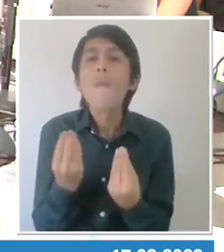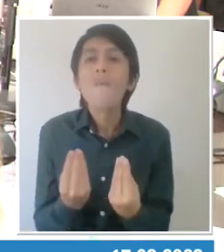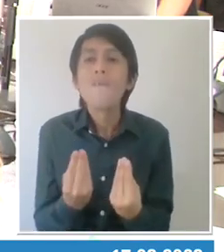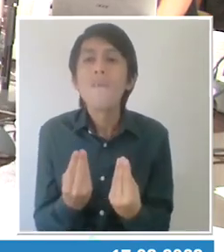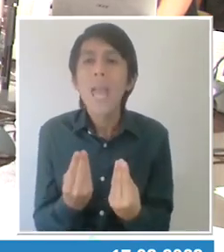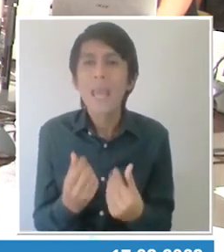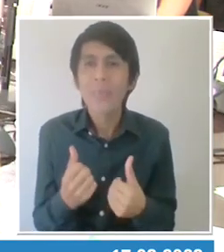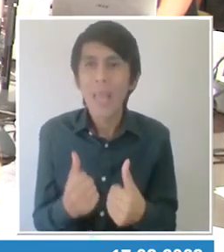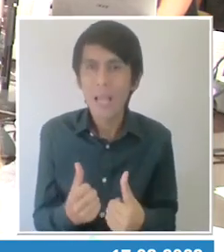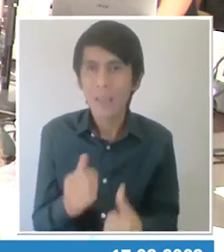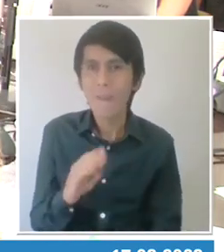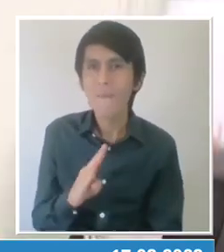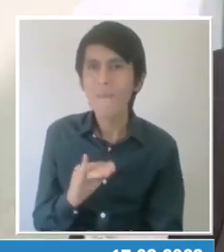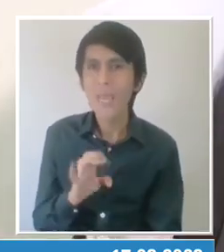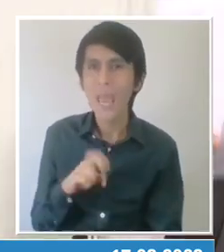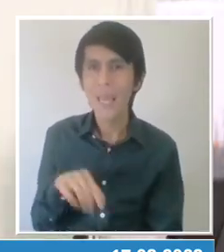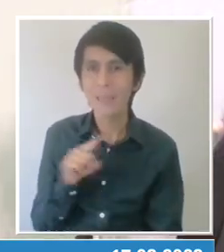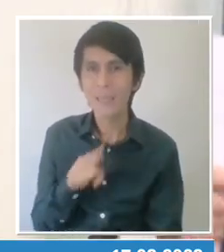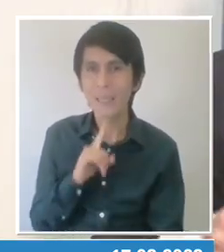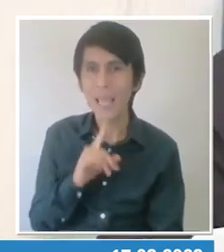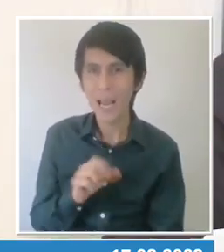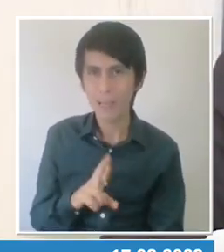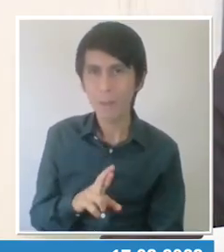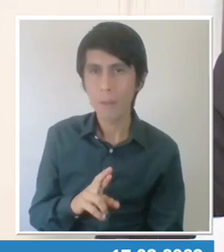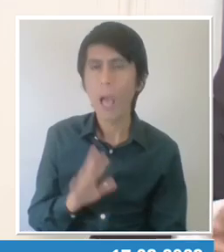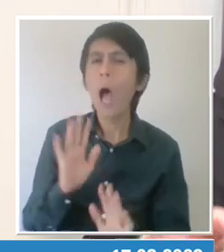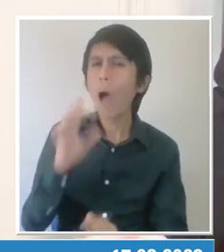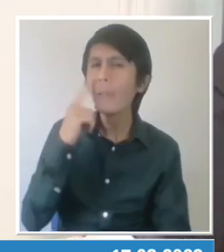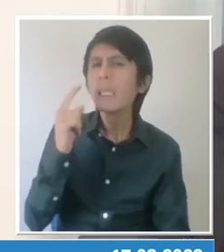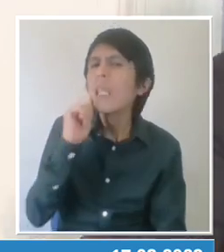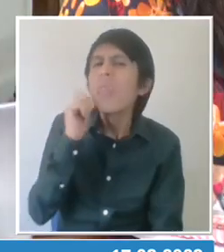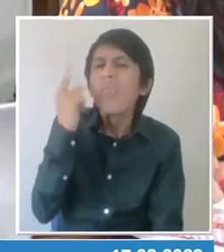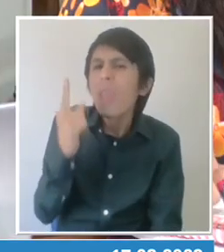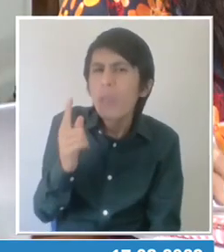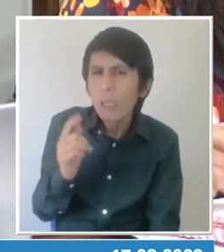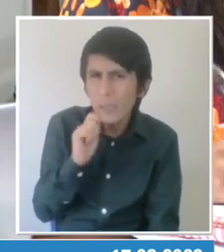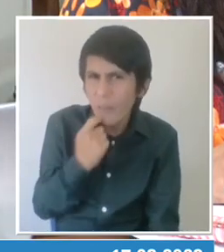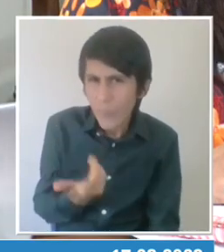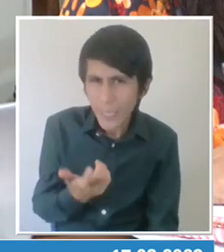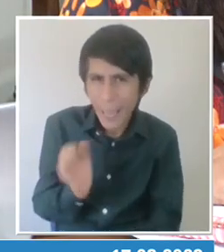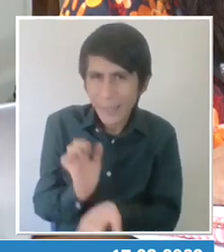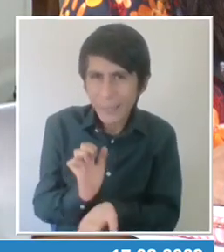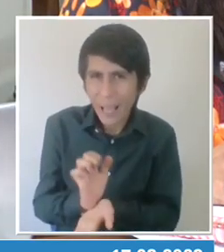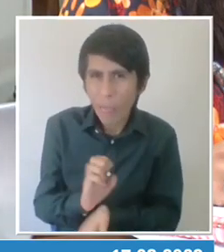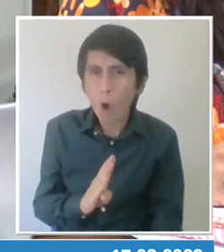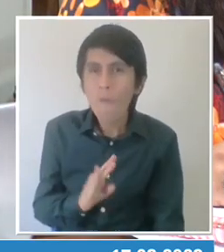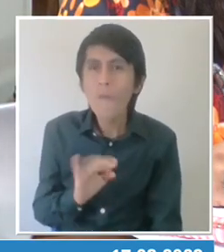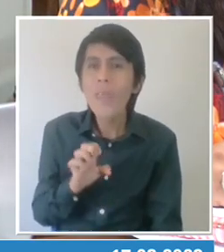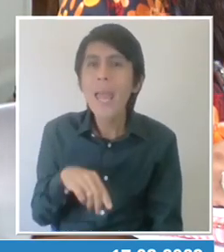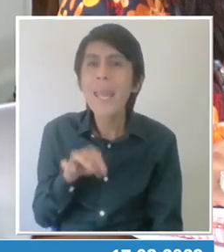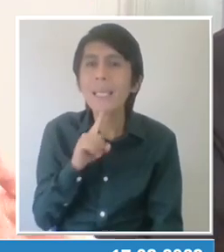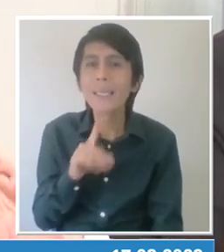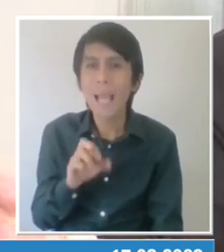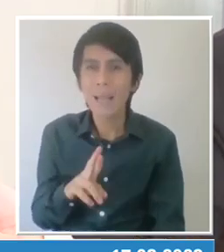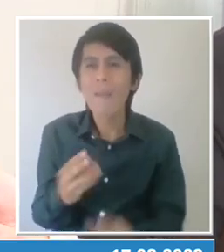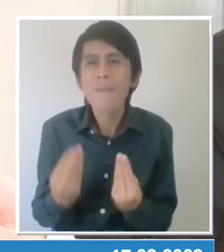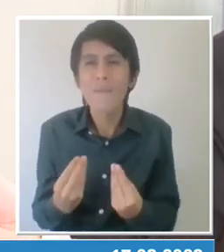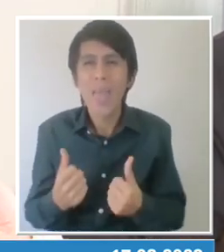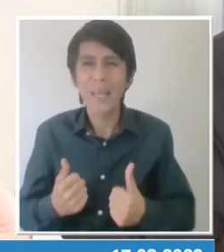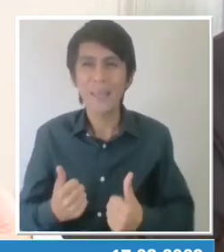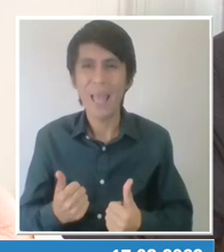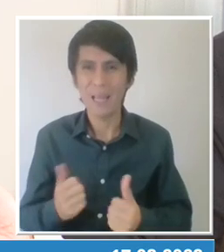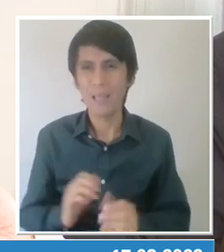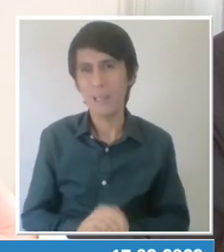¿Qué es para usted el estado de bienestar? A ver, dígame. Y resulta entonces que uno podría perfectamente bien